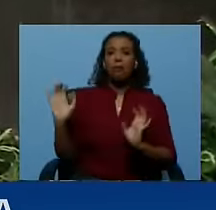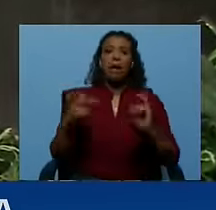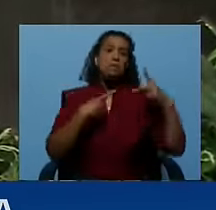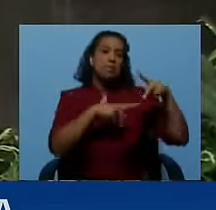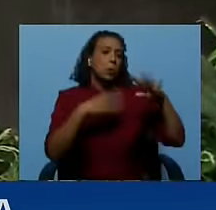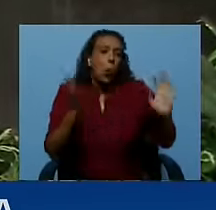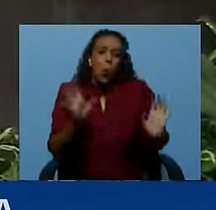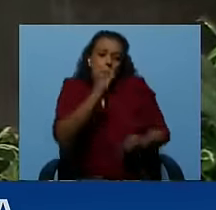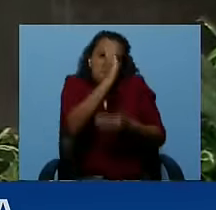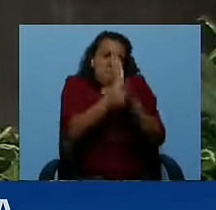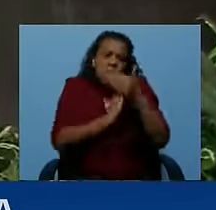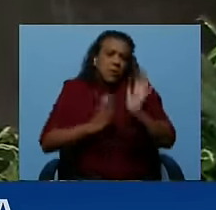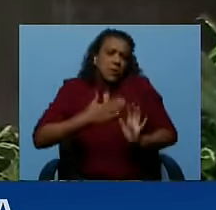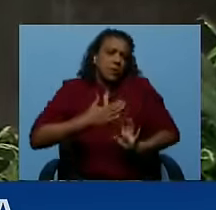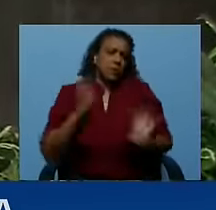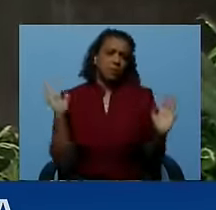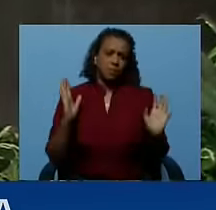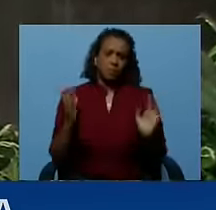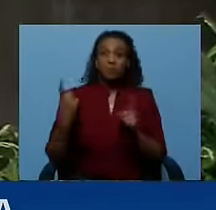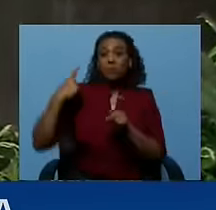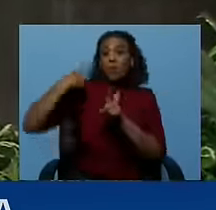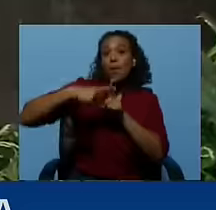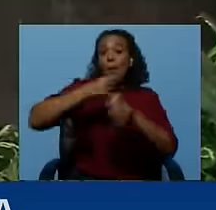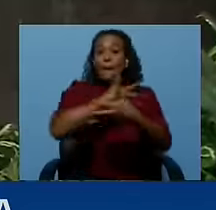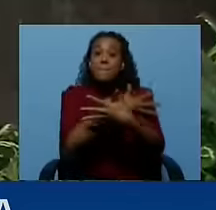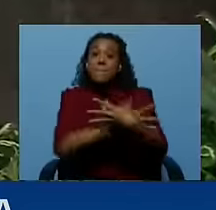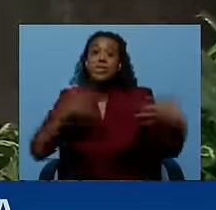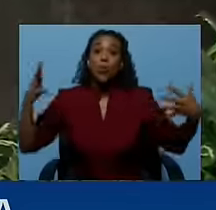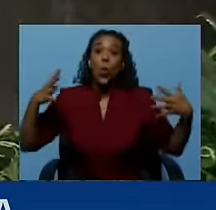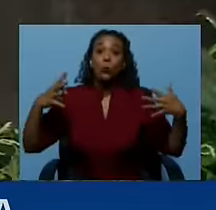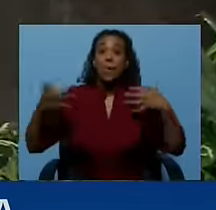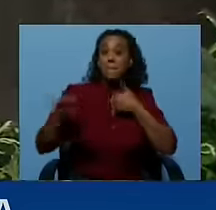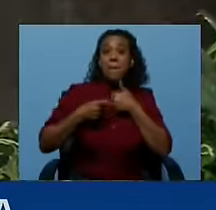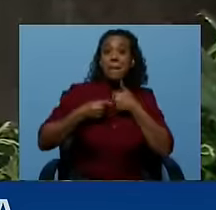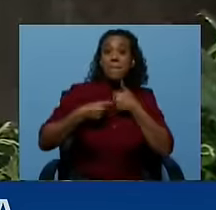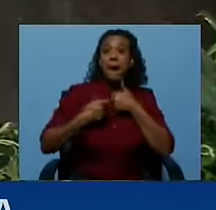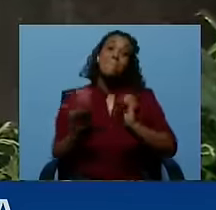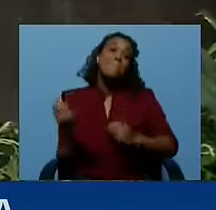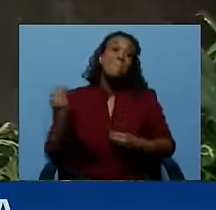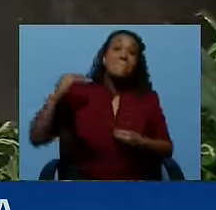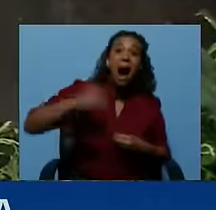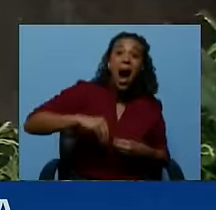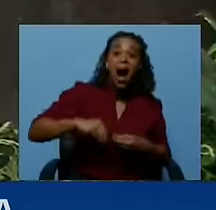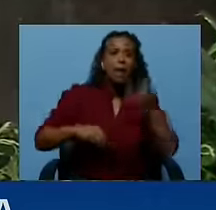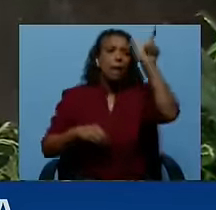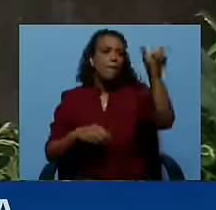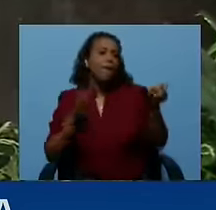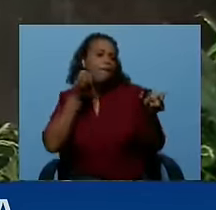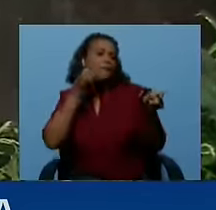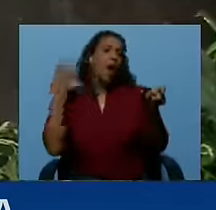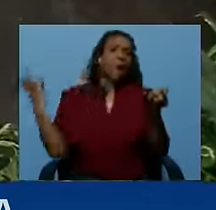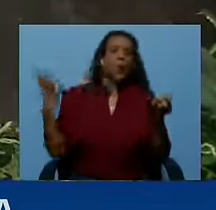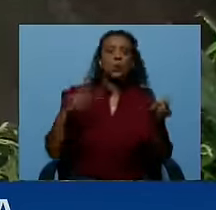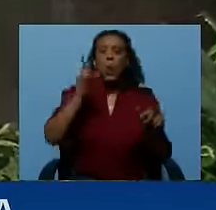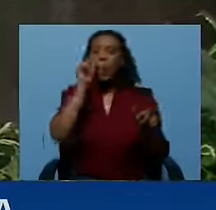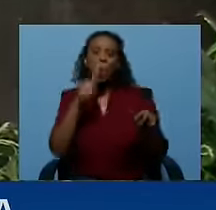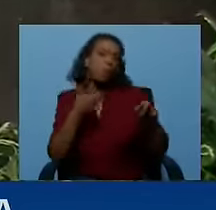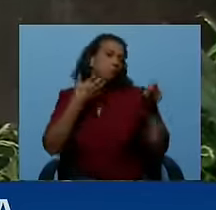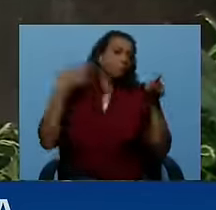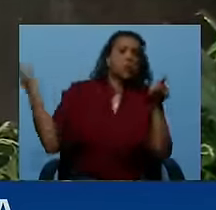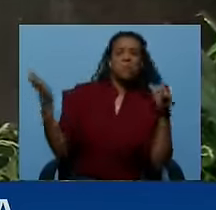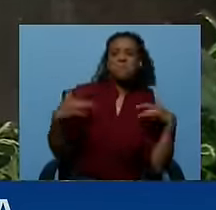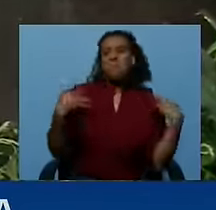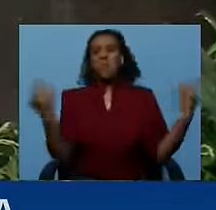humildemente, pero multiplicados por millones, pudieron más que Lele Pons, que George Harris, que